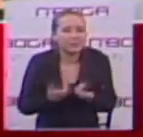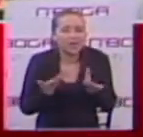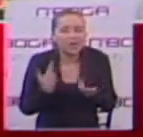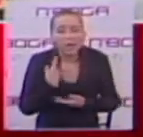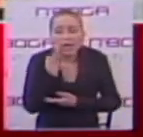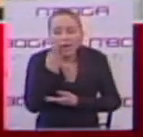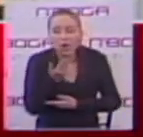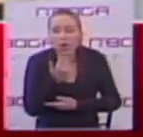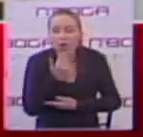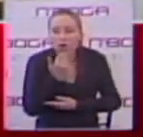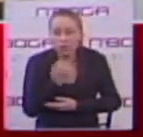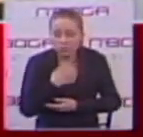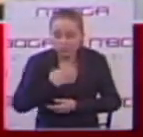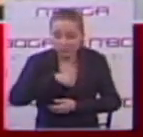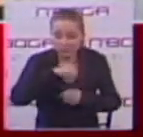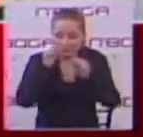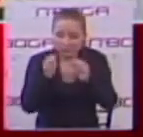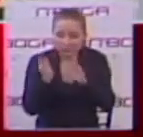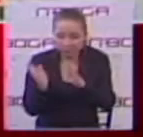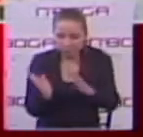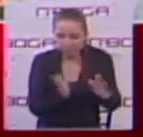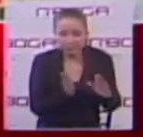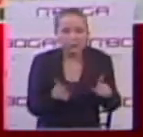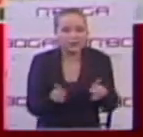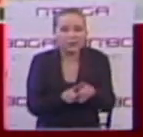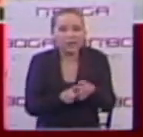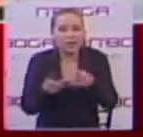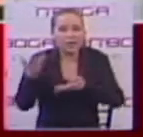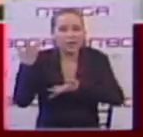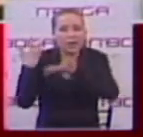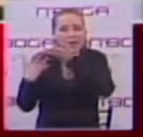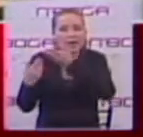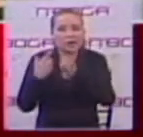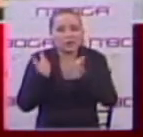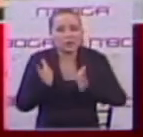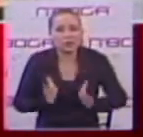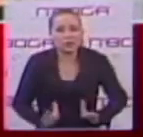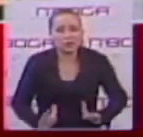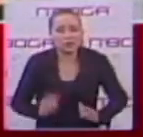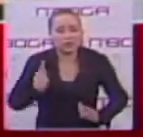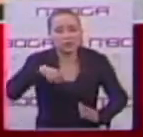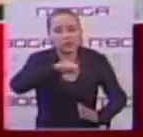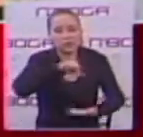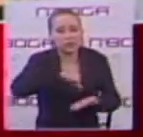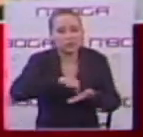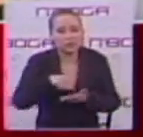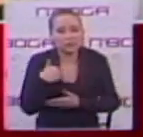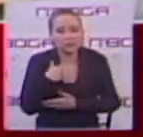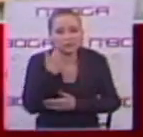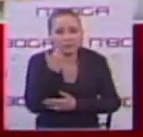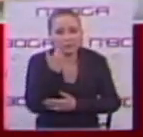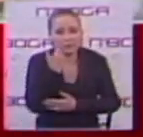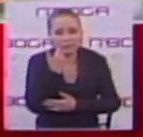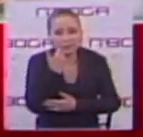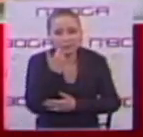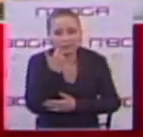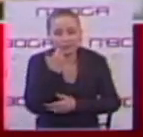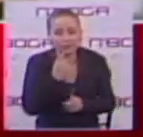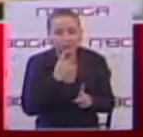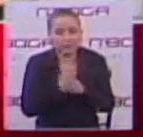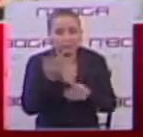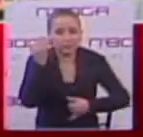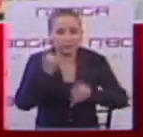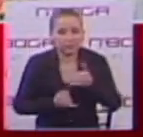de qué manera podíamos nosotros crear algo en base a la historia del traje que la ciudad tiene. Y eso es lo que se hizo